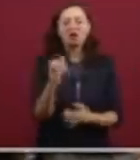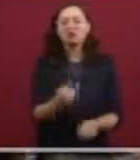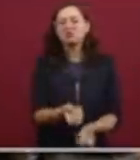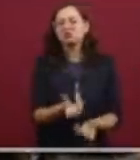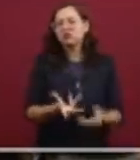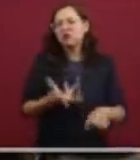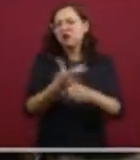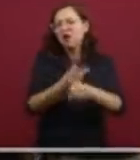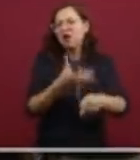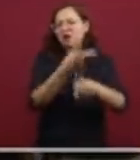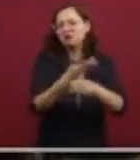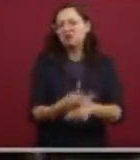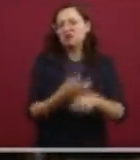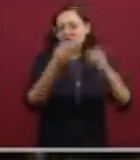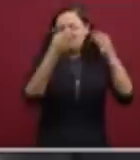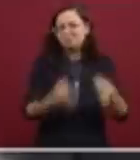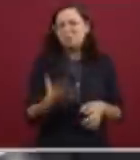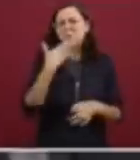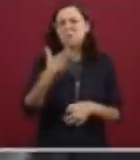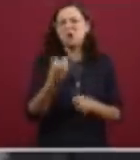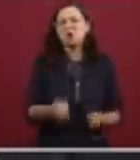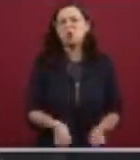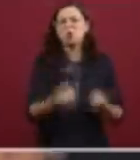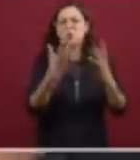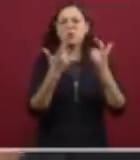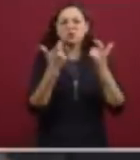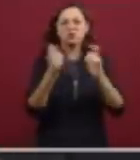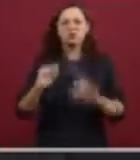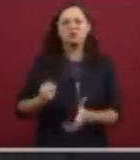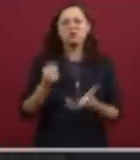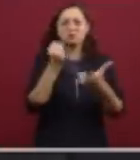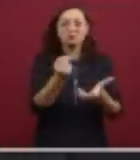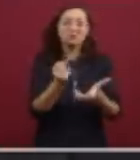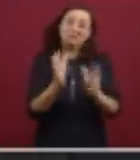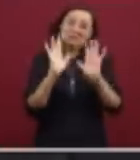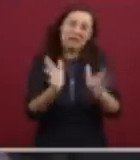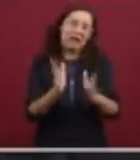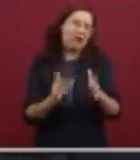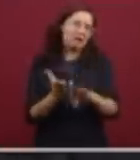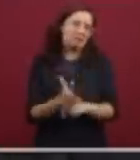cuánto dinero necesitarían invertir, además de todos los millones de dólares que ya